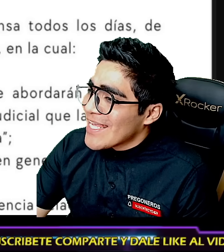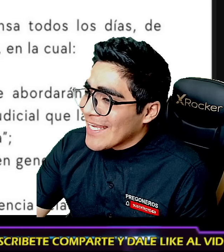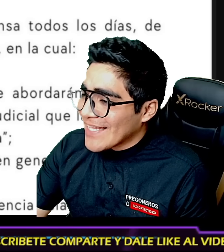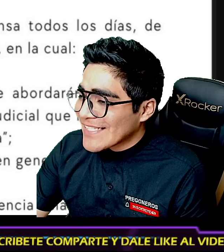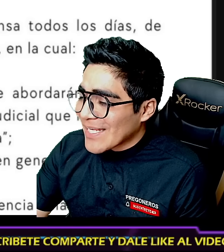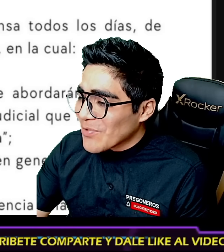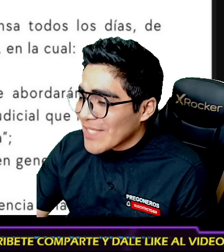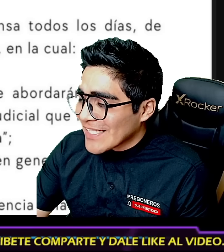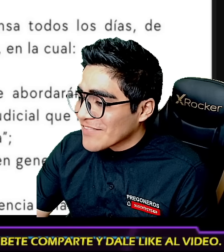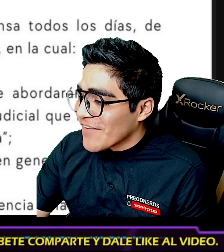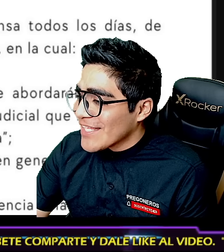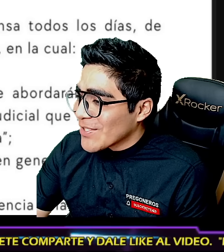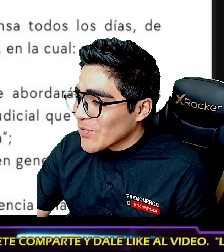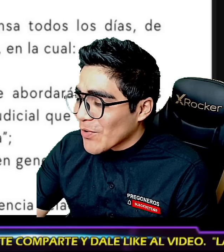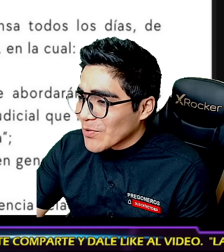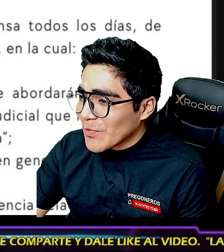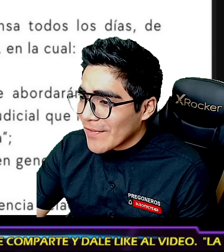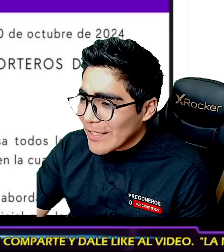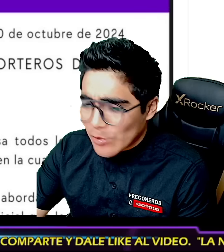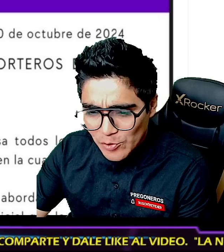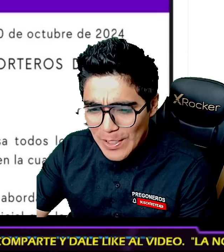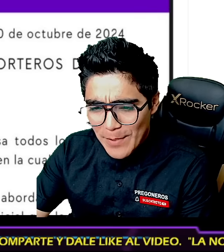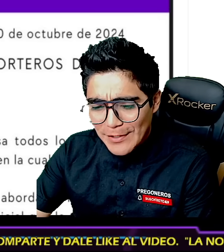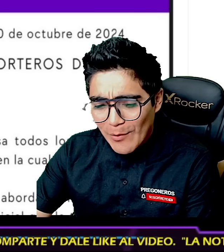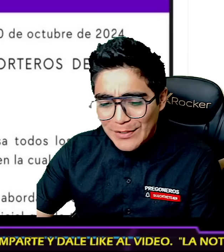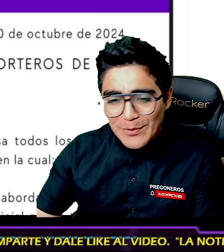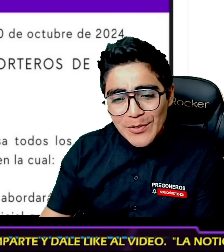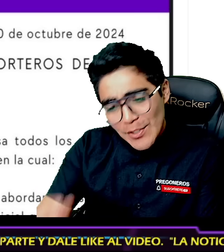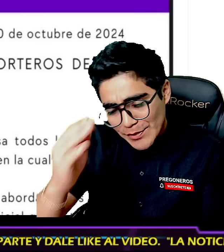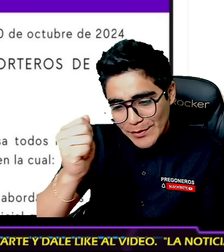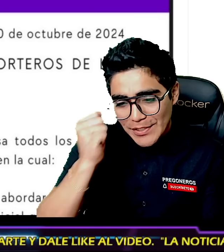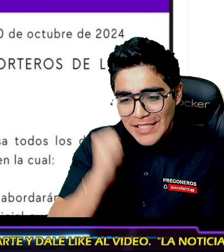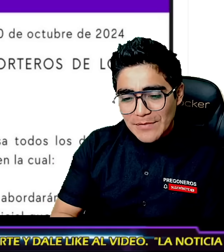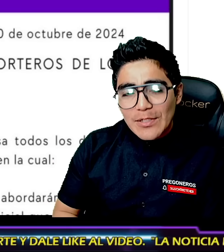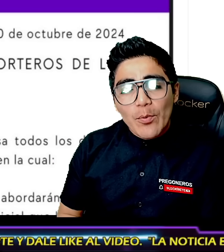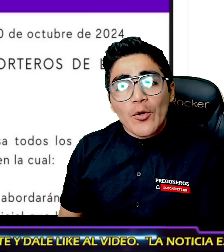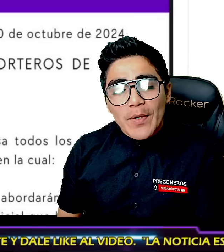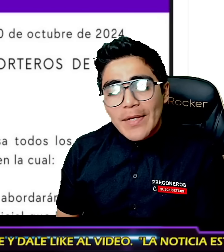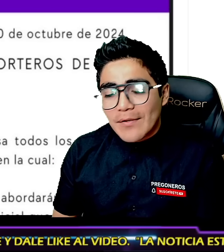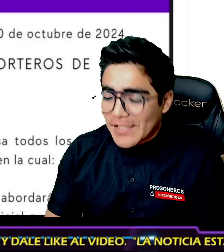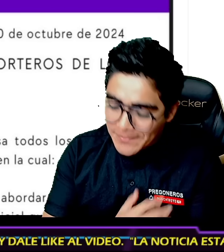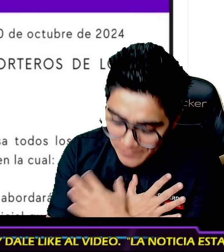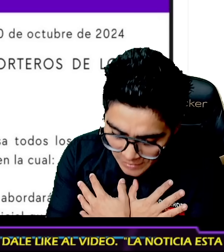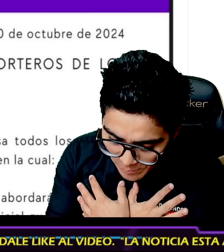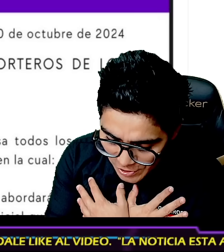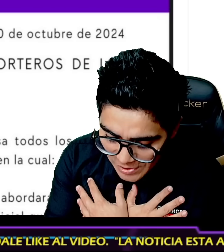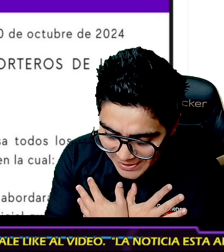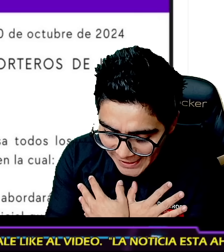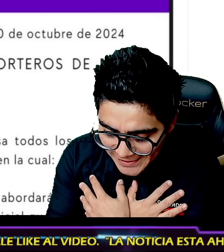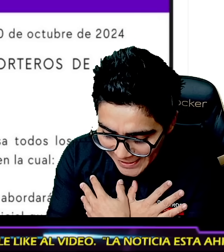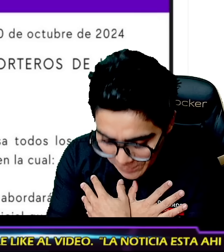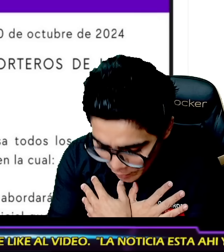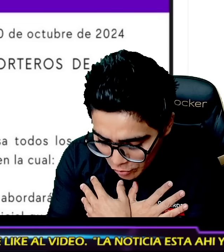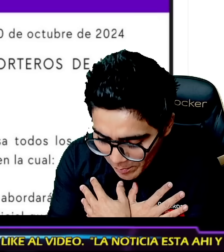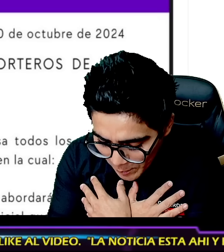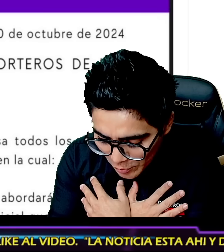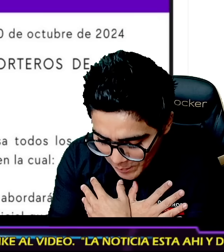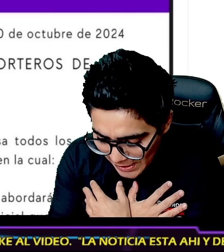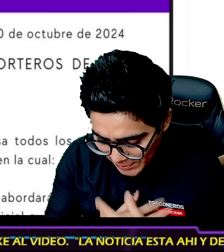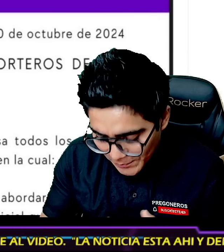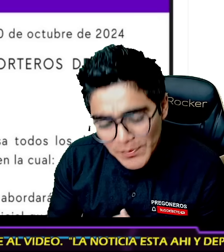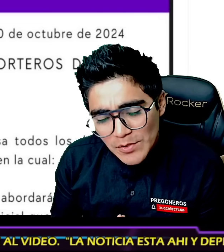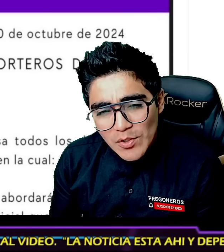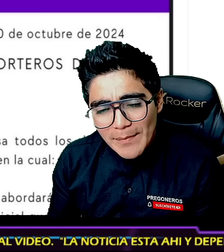encontramos en este lunes 21 de octubre del 2024. Si nos estás viendo por primera vez, muchísimas gracias por tu tiempo y